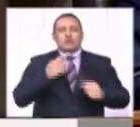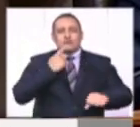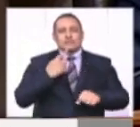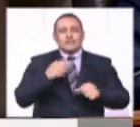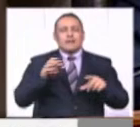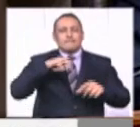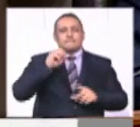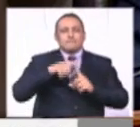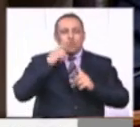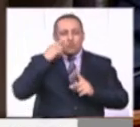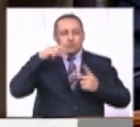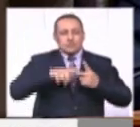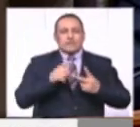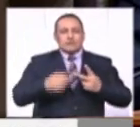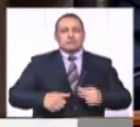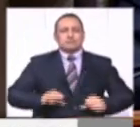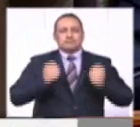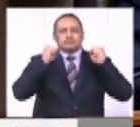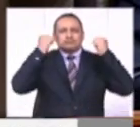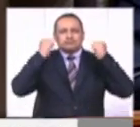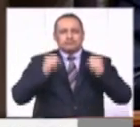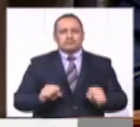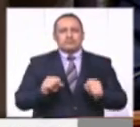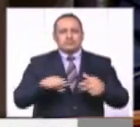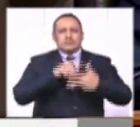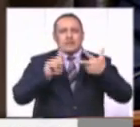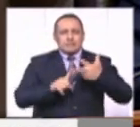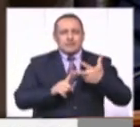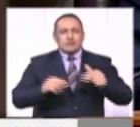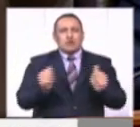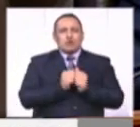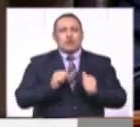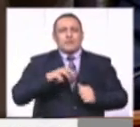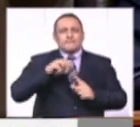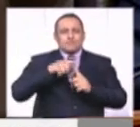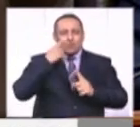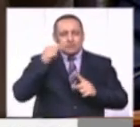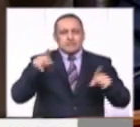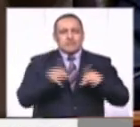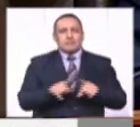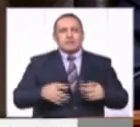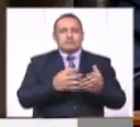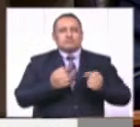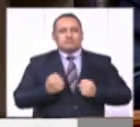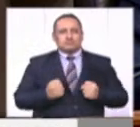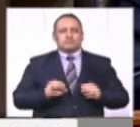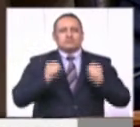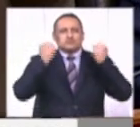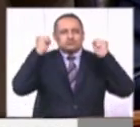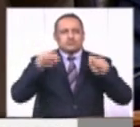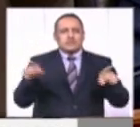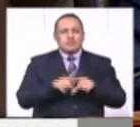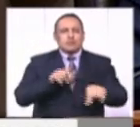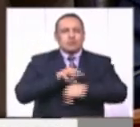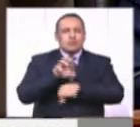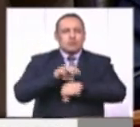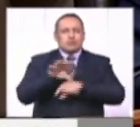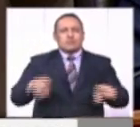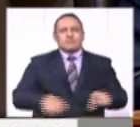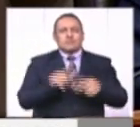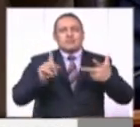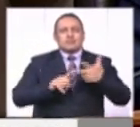motín conspiración para una rebelión sedición o motín omisión de resistencia rebelión sedición o motín